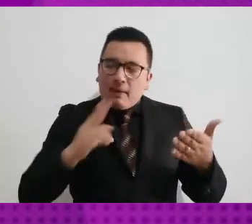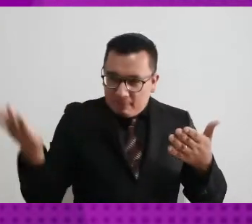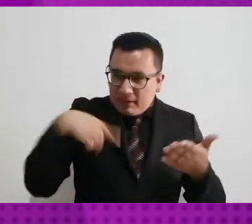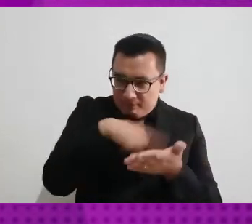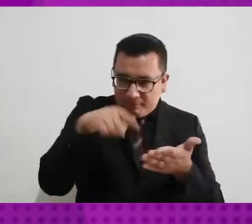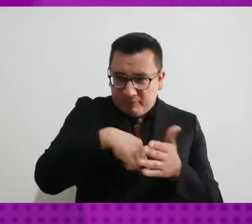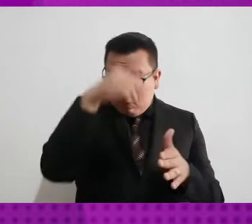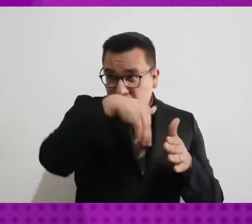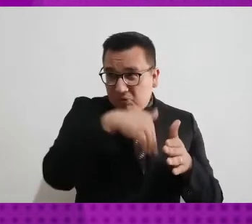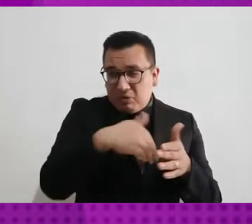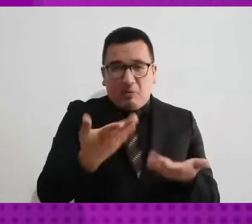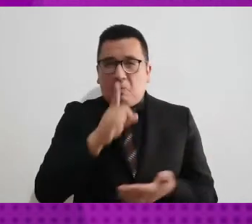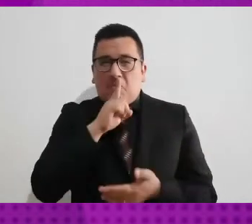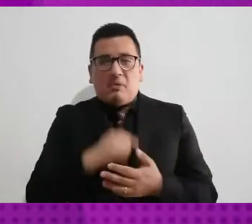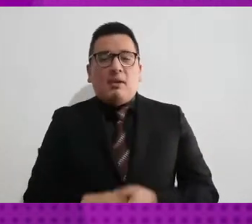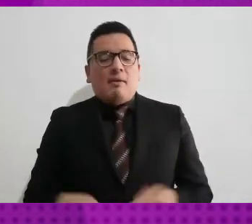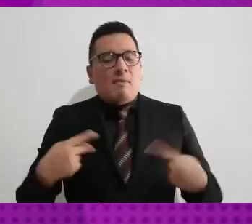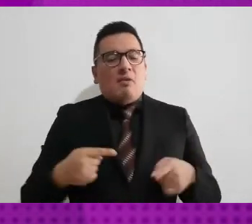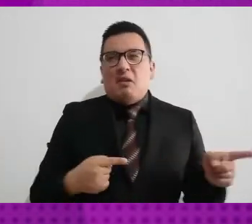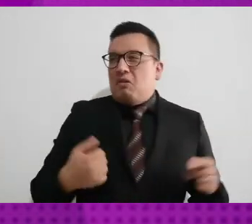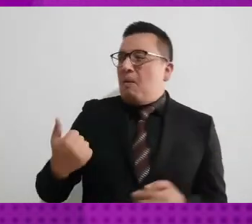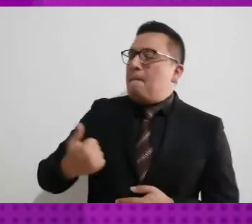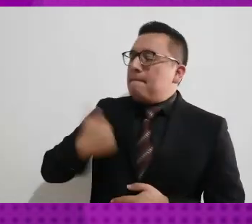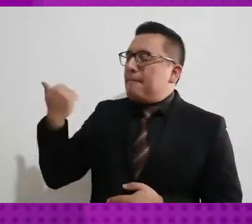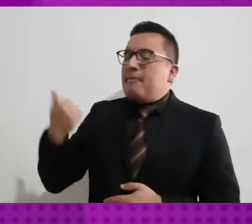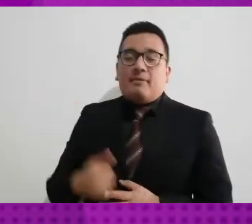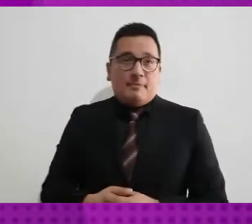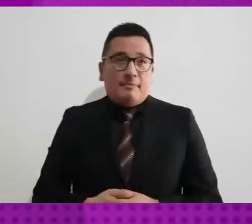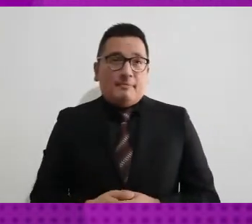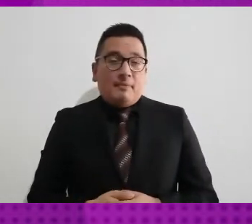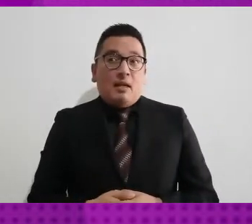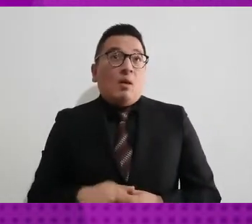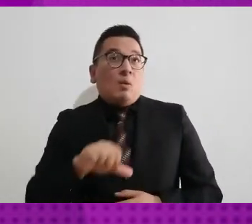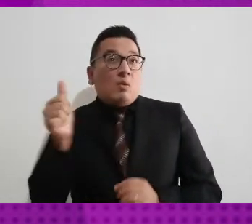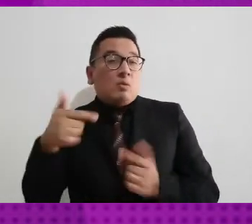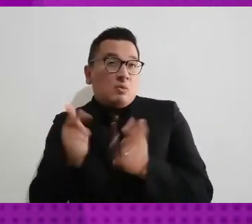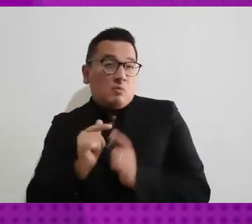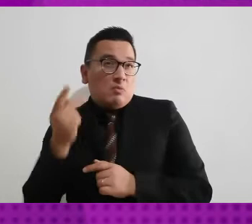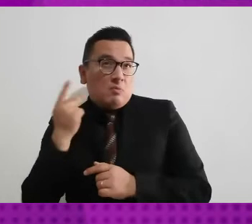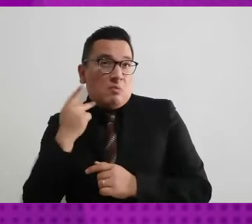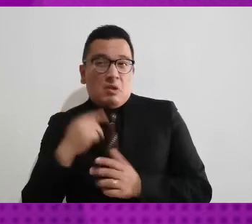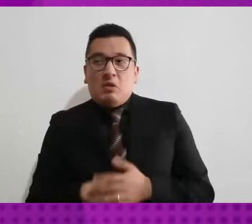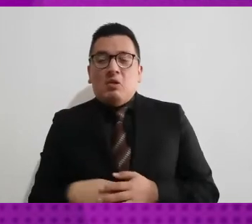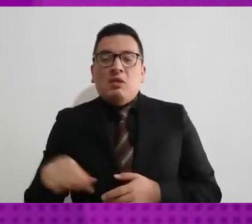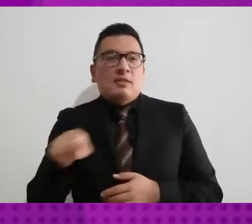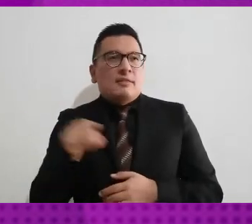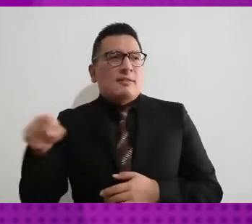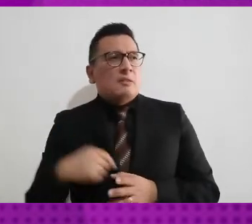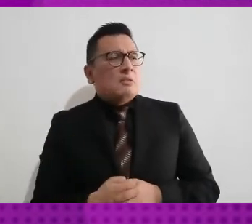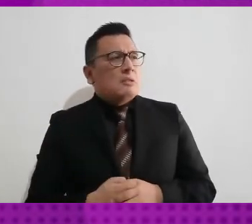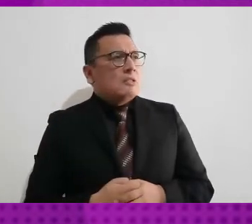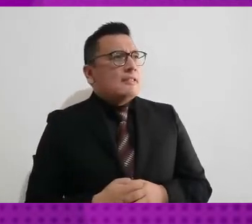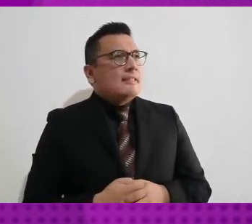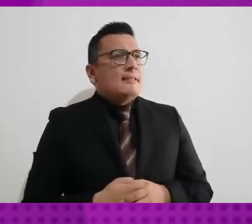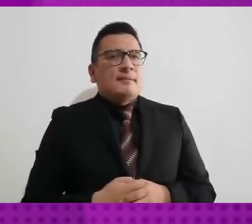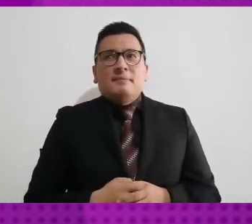nominales, habían muchos abusos, es más, partidos opositores durante buena parte del siglo